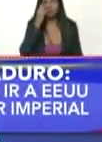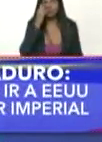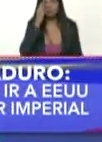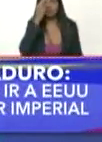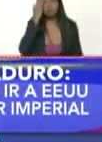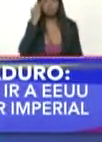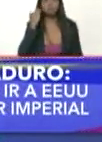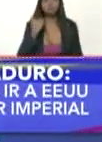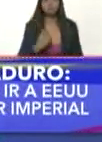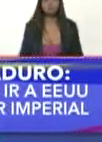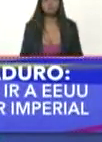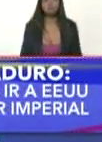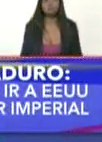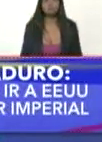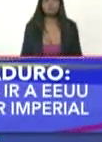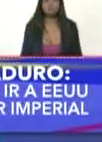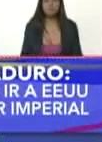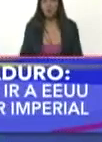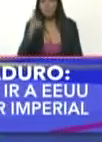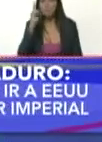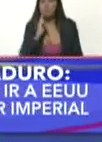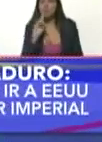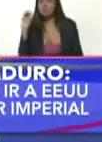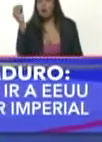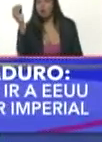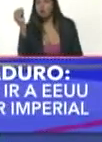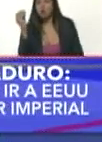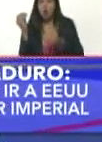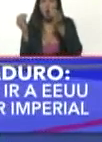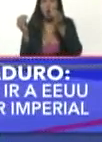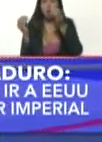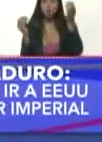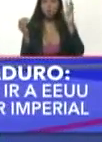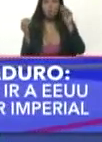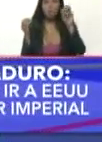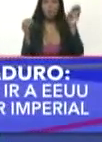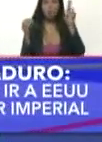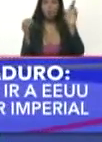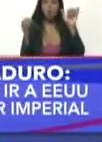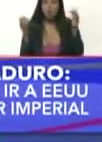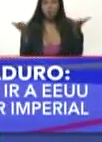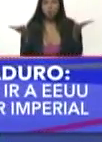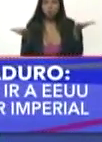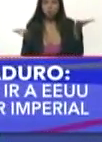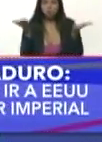¿Bolívar o Monroe? Tomemos partido, pues.